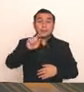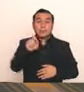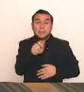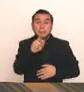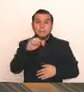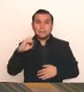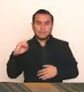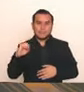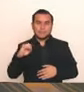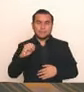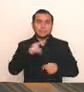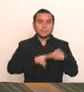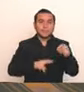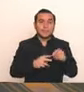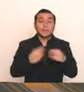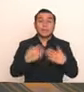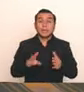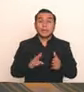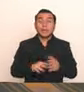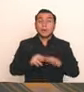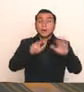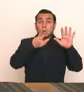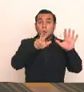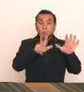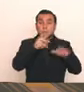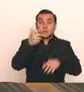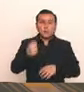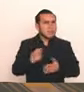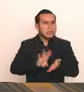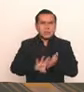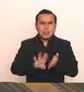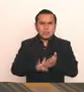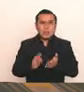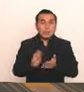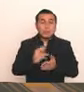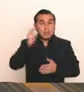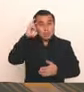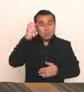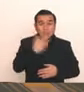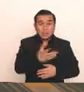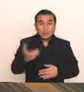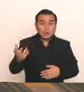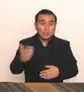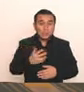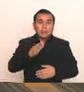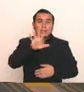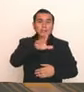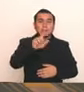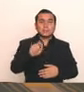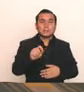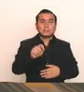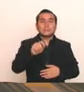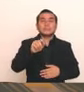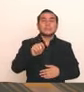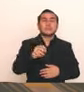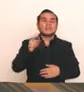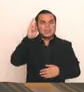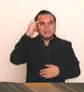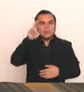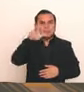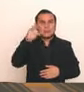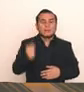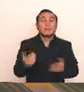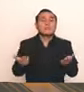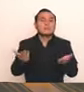además se otorgarán hasta ocho cuotas sin intereses ni recargos se sorprende la contribución especial por turismo del 5% por tres meses se